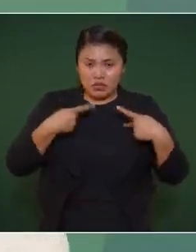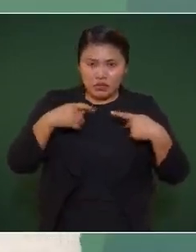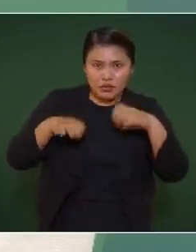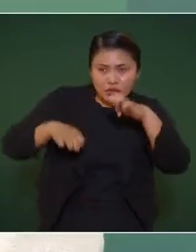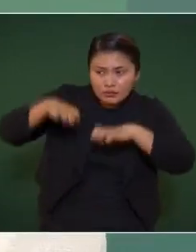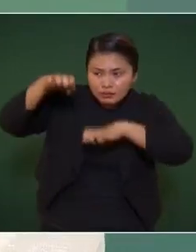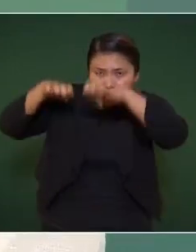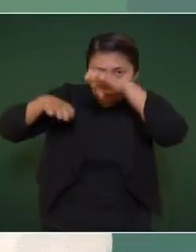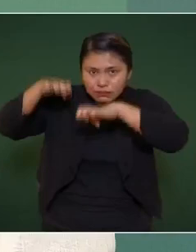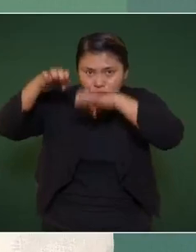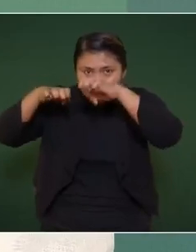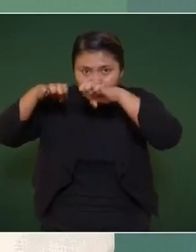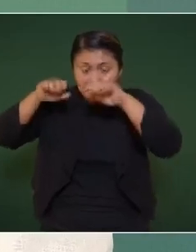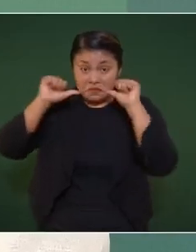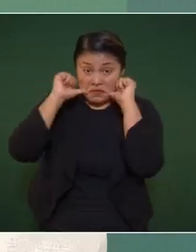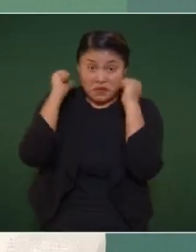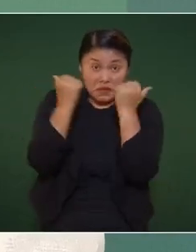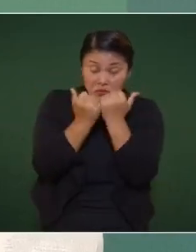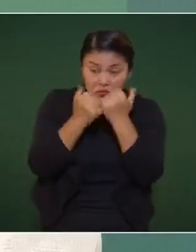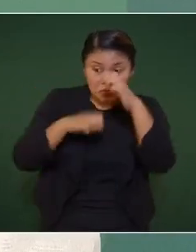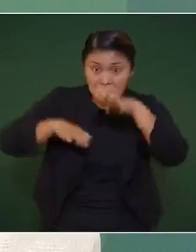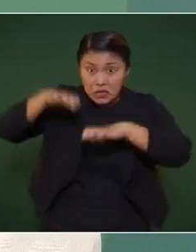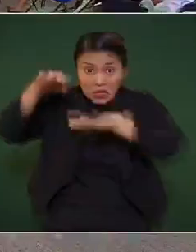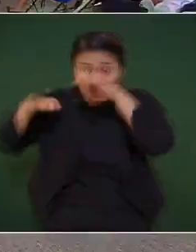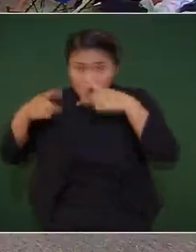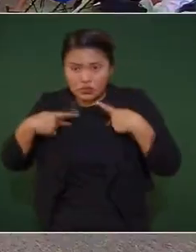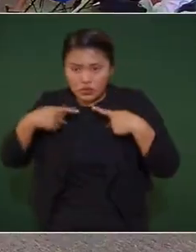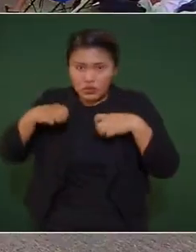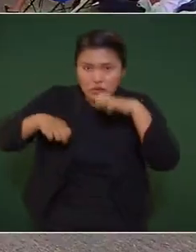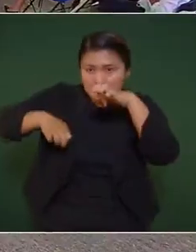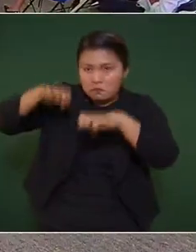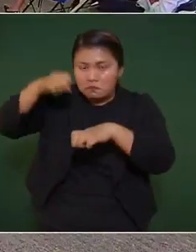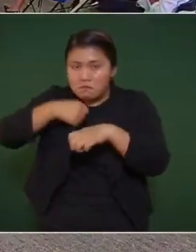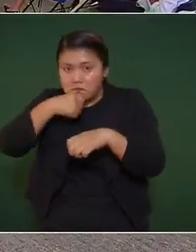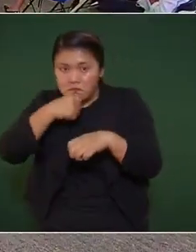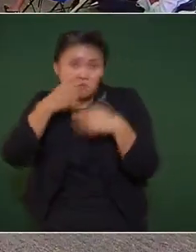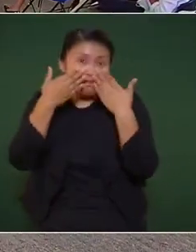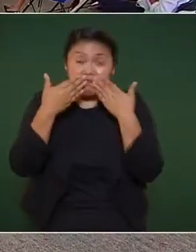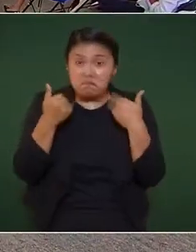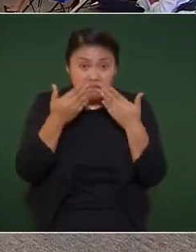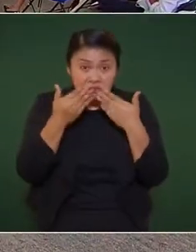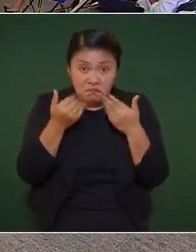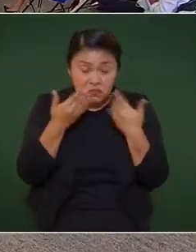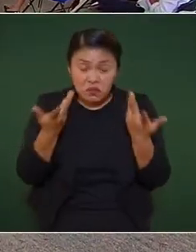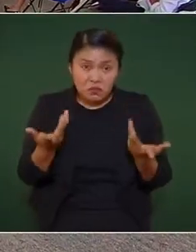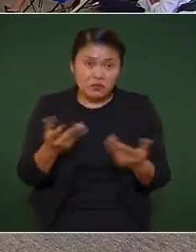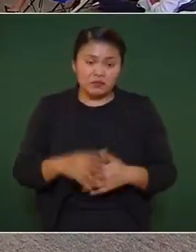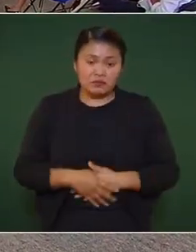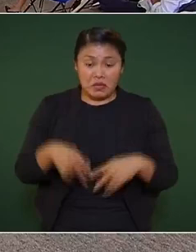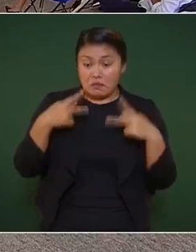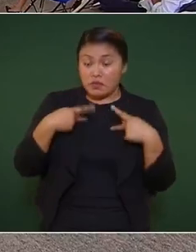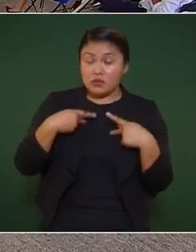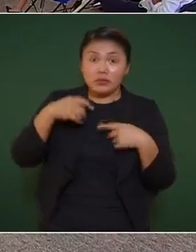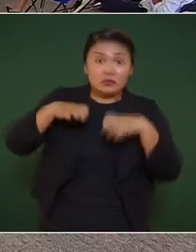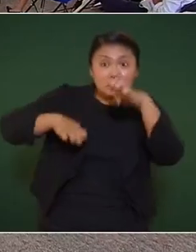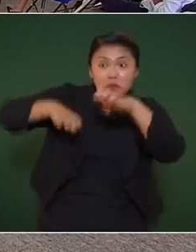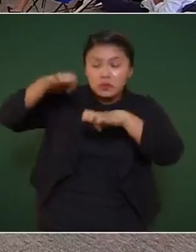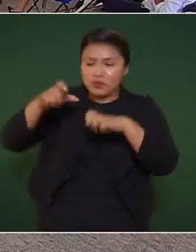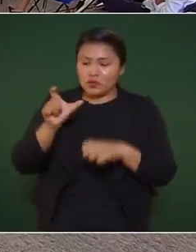No hay una asociación de adultos mayores. El adulto mayor tiene su